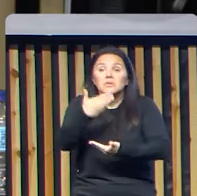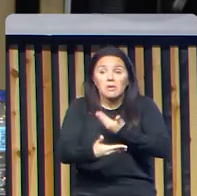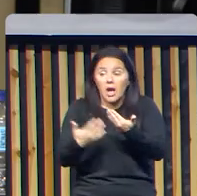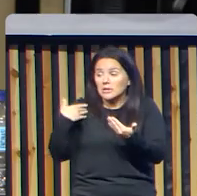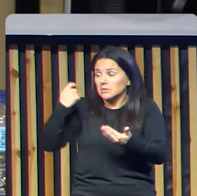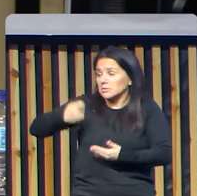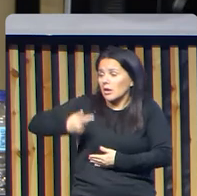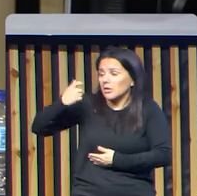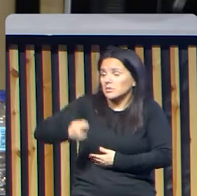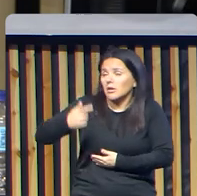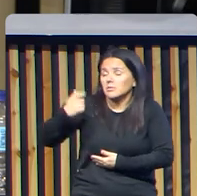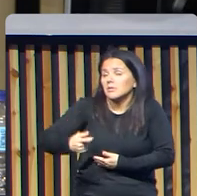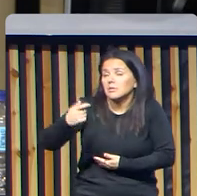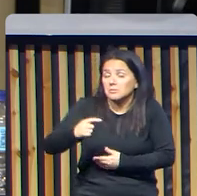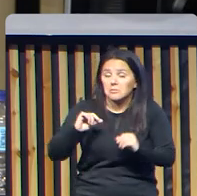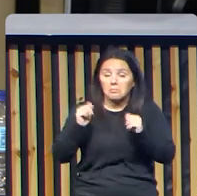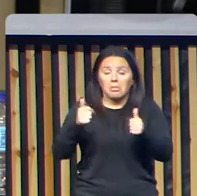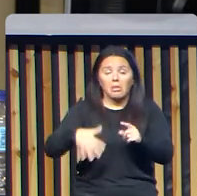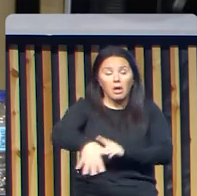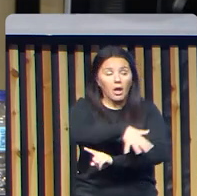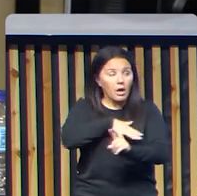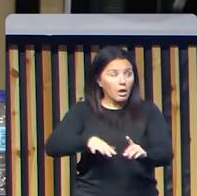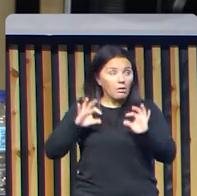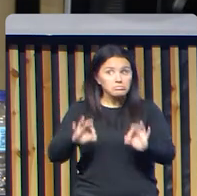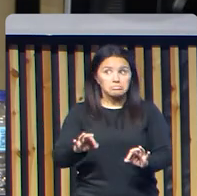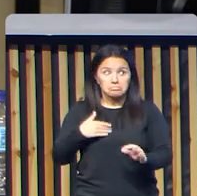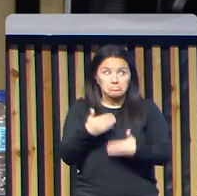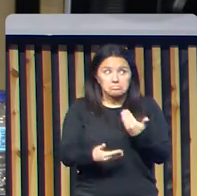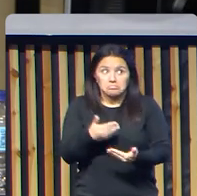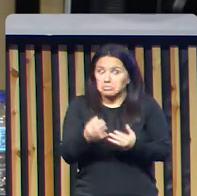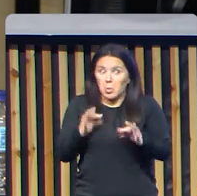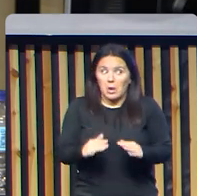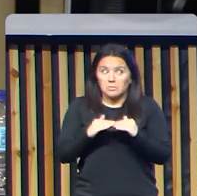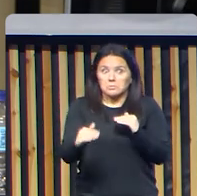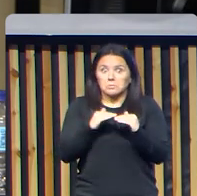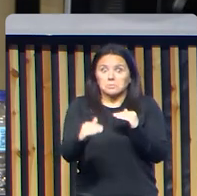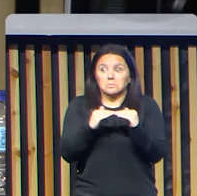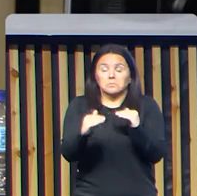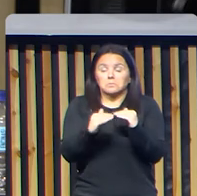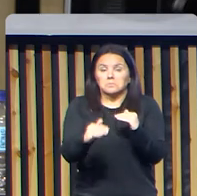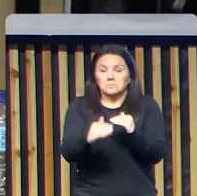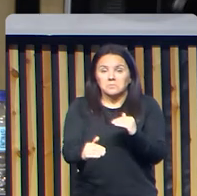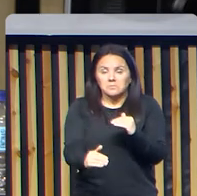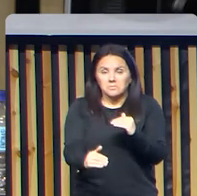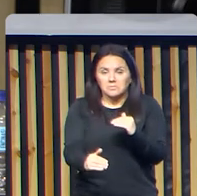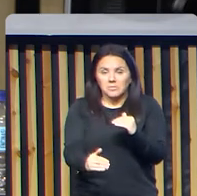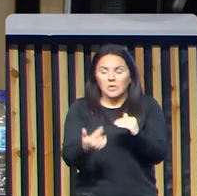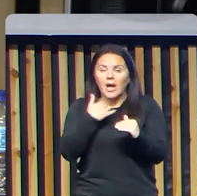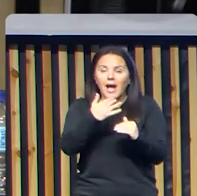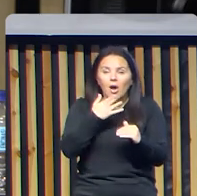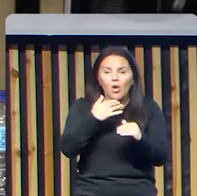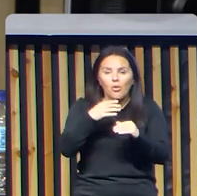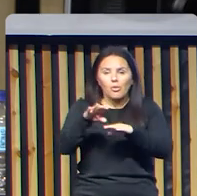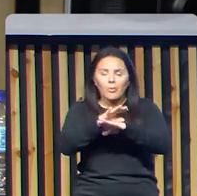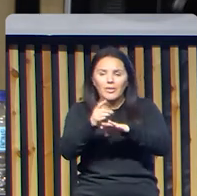ya se hacía cuando llegó a esa área de la Administración rara vez hay un proceso de lo que llamamos edición de